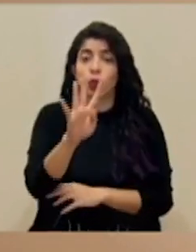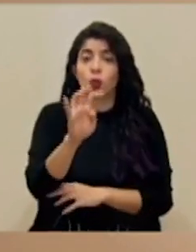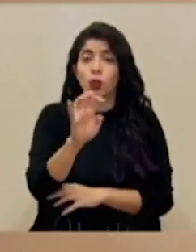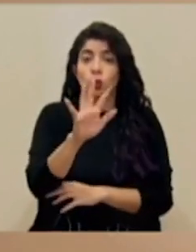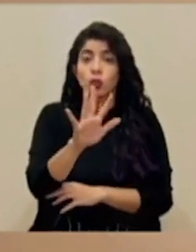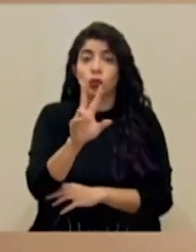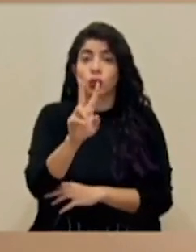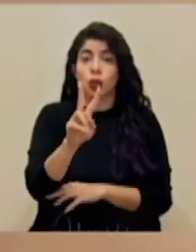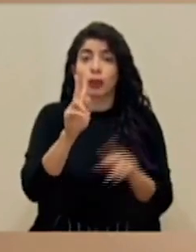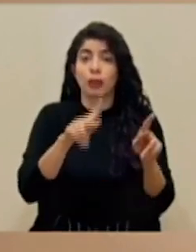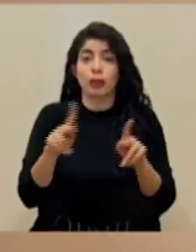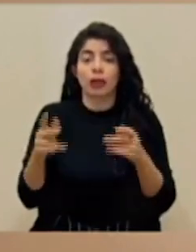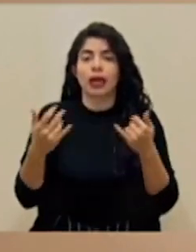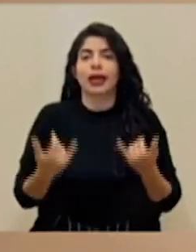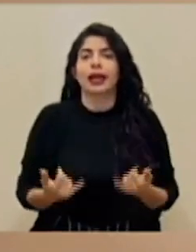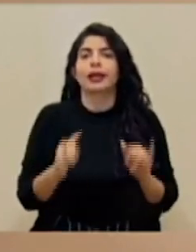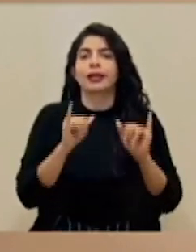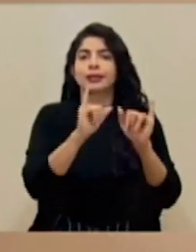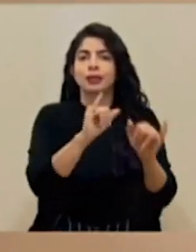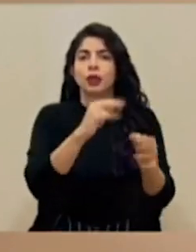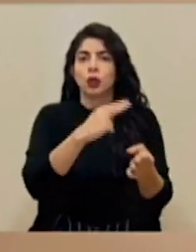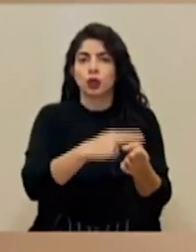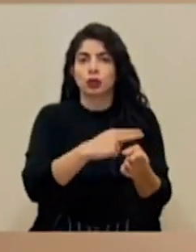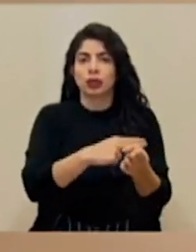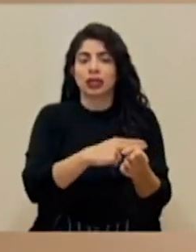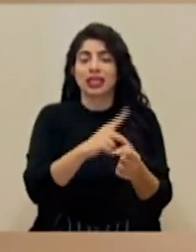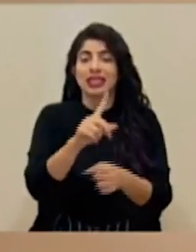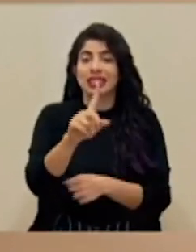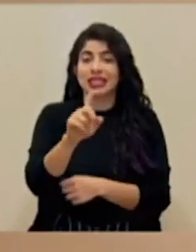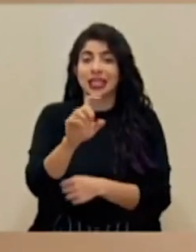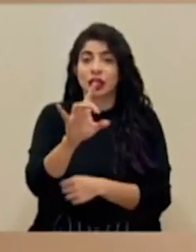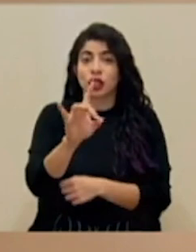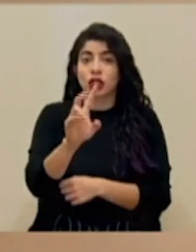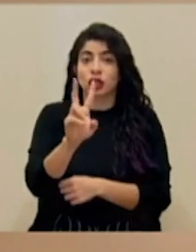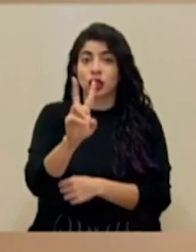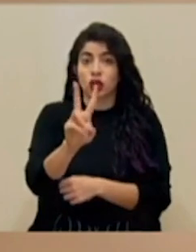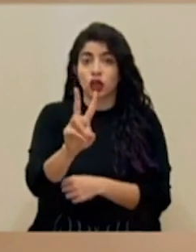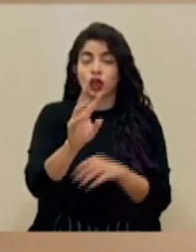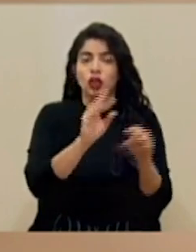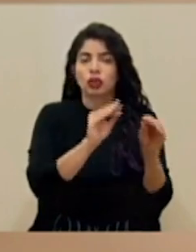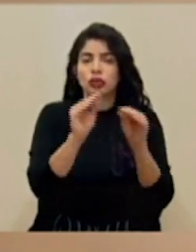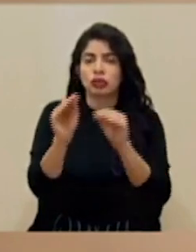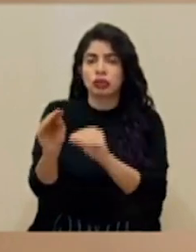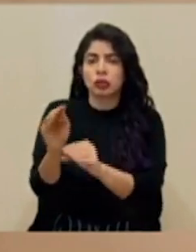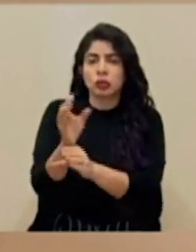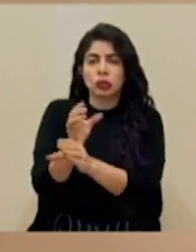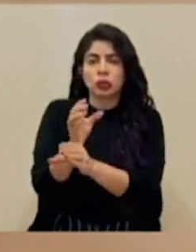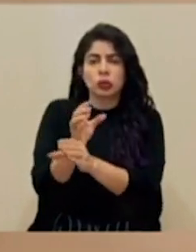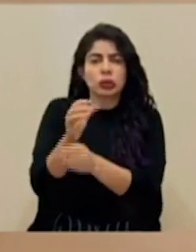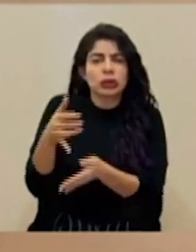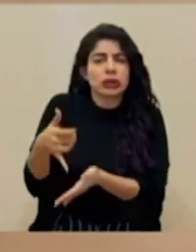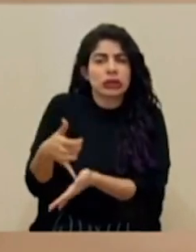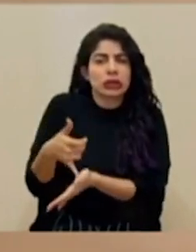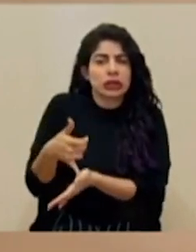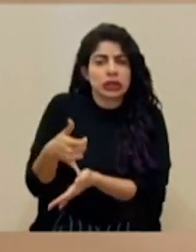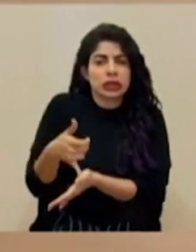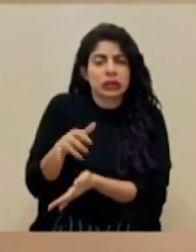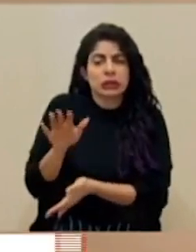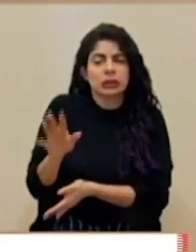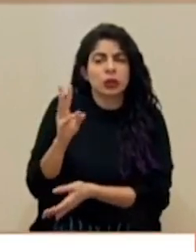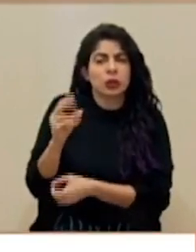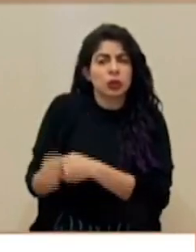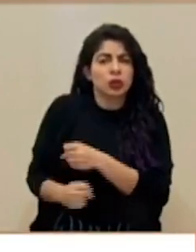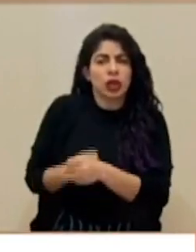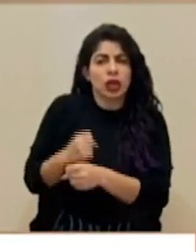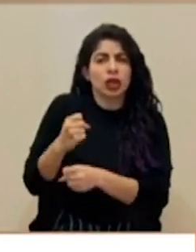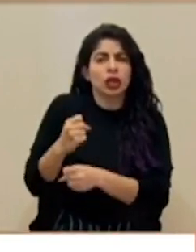452 personas se encuentran hospitalizadas, 182 de ellas se encuentran en unidades de cuidados intensivos, con un rango